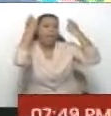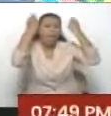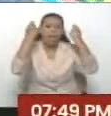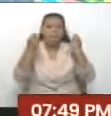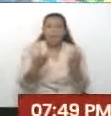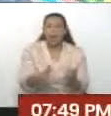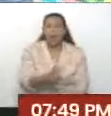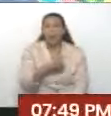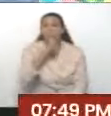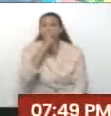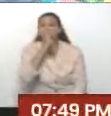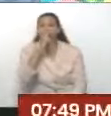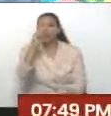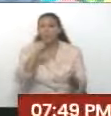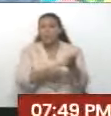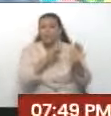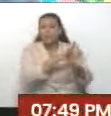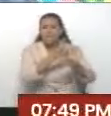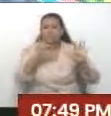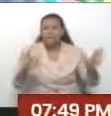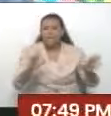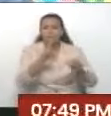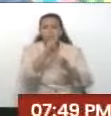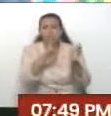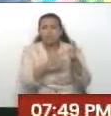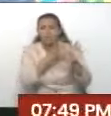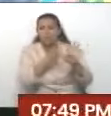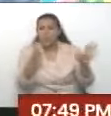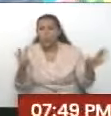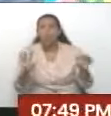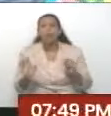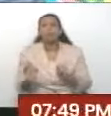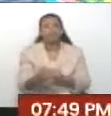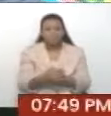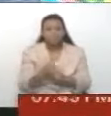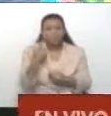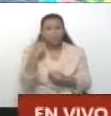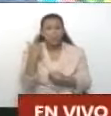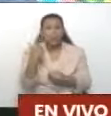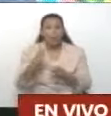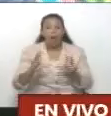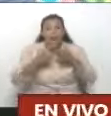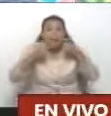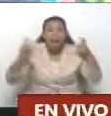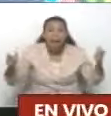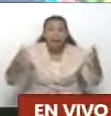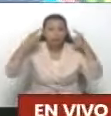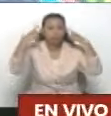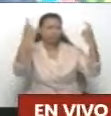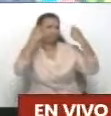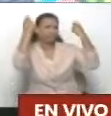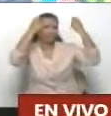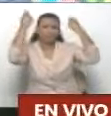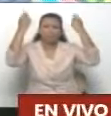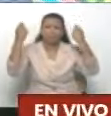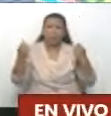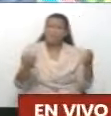bárbara, 2017, 2018, 2019, es más, llegaron a tener un eslogan, sal como